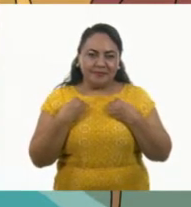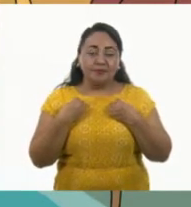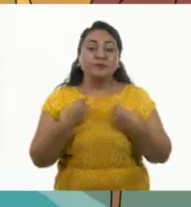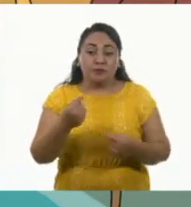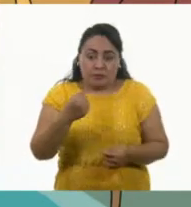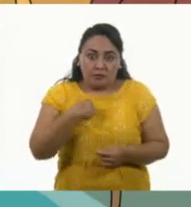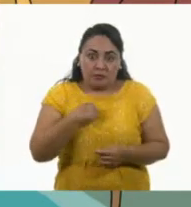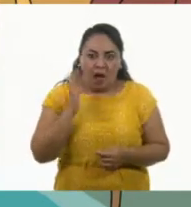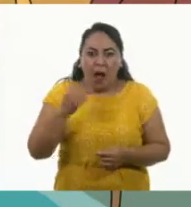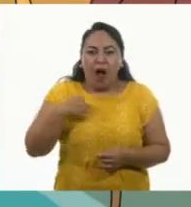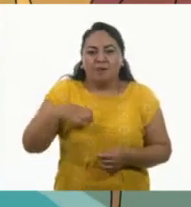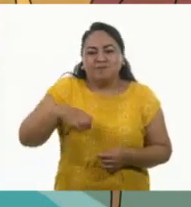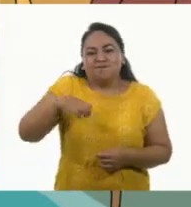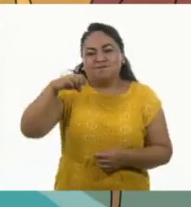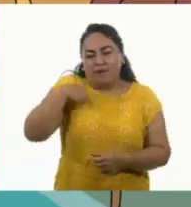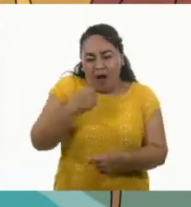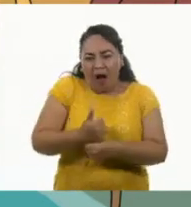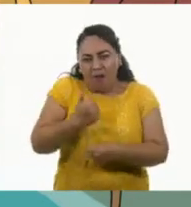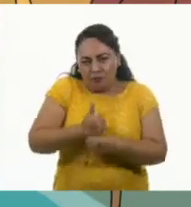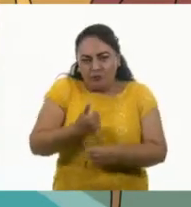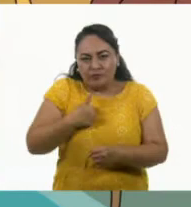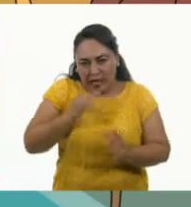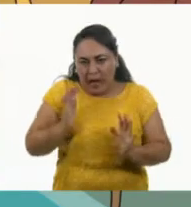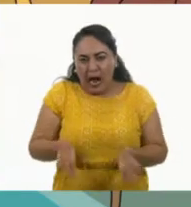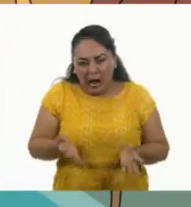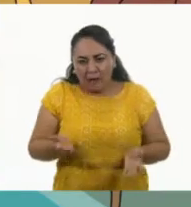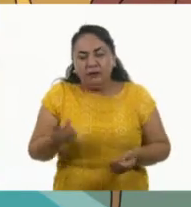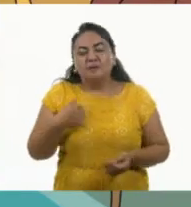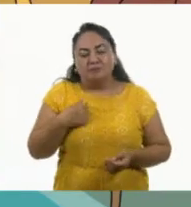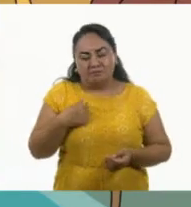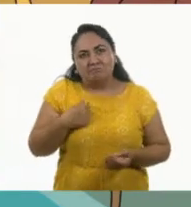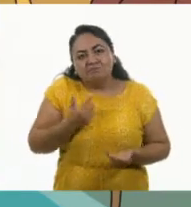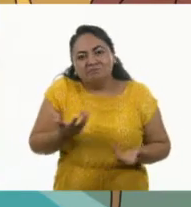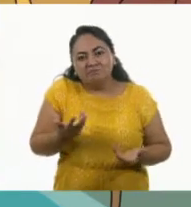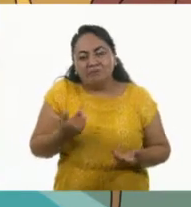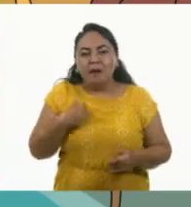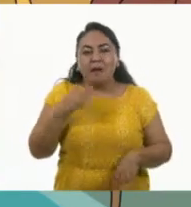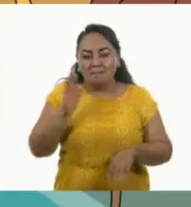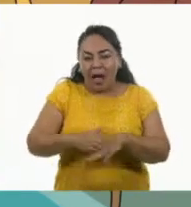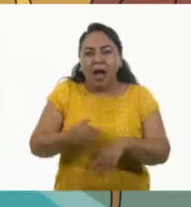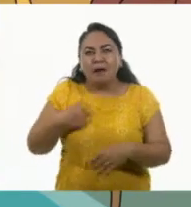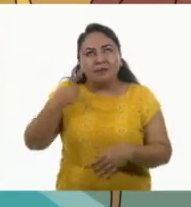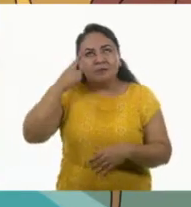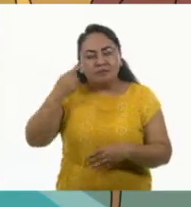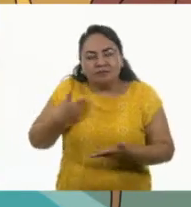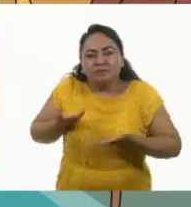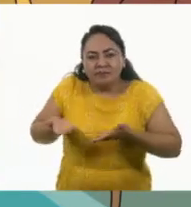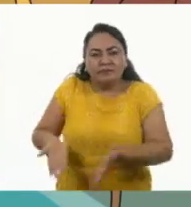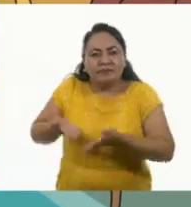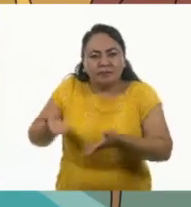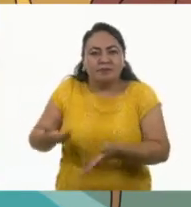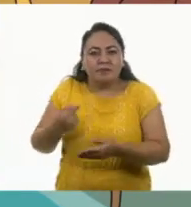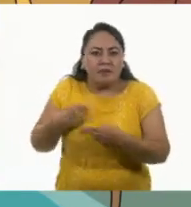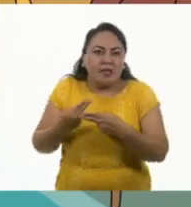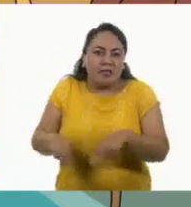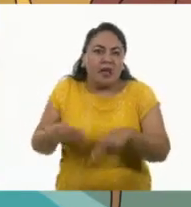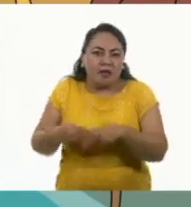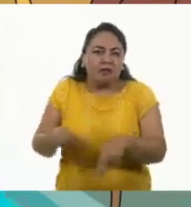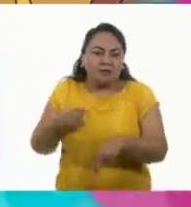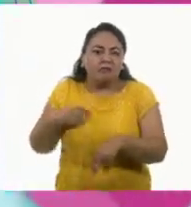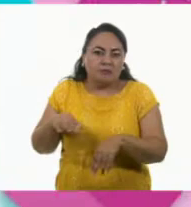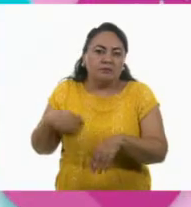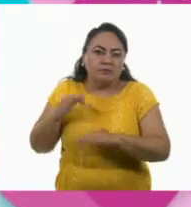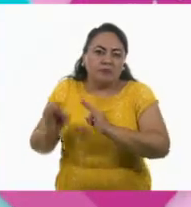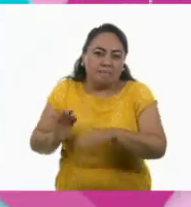Yo que ya soy abuelo, pues le voy a brindar el mejor sostenimiento afectivo que pueda a mis nietos,